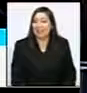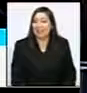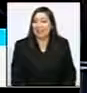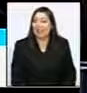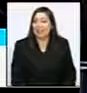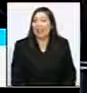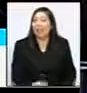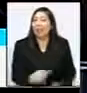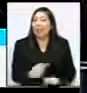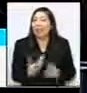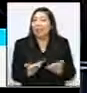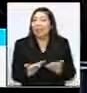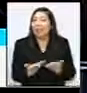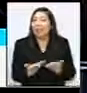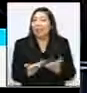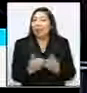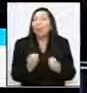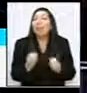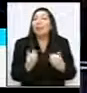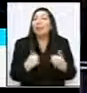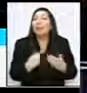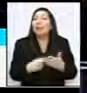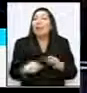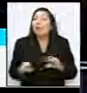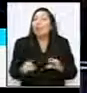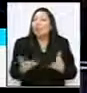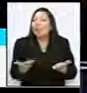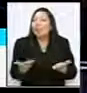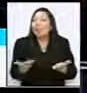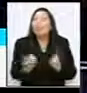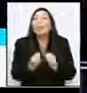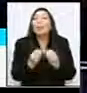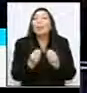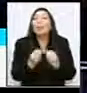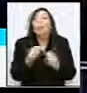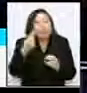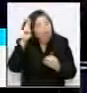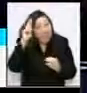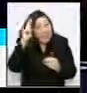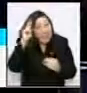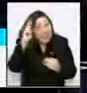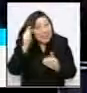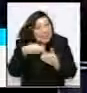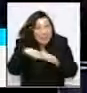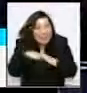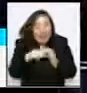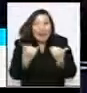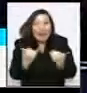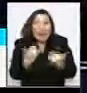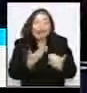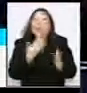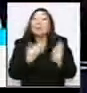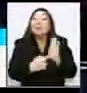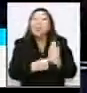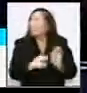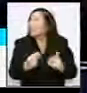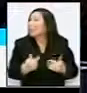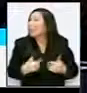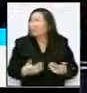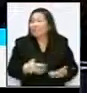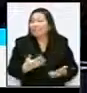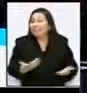de una manera inorgánica, porque la cuestión de confianza, aquí en el presidencialismo, no tiene